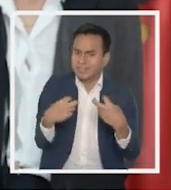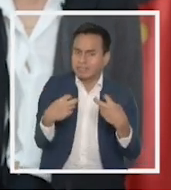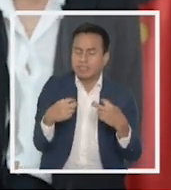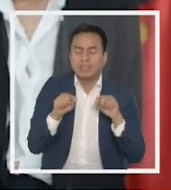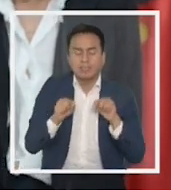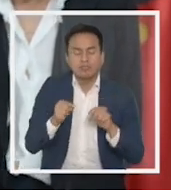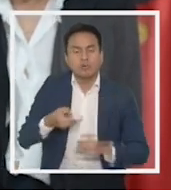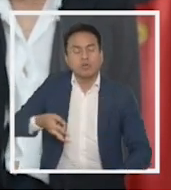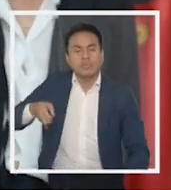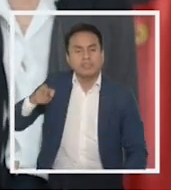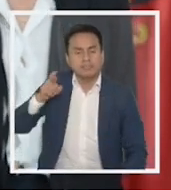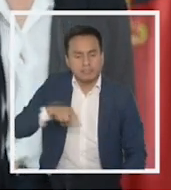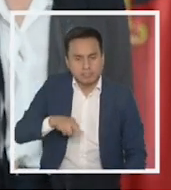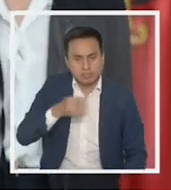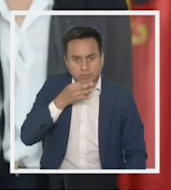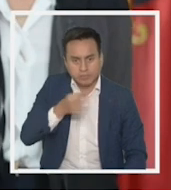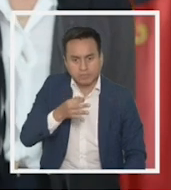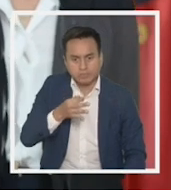en la necesidad de unidad.